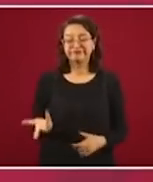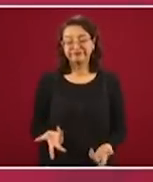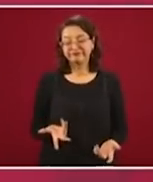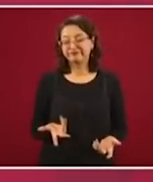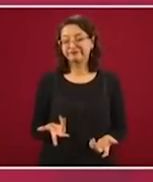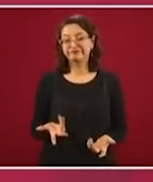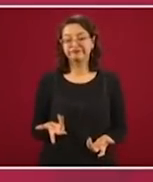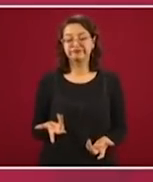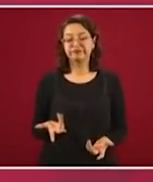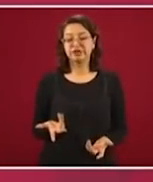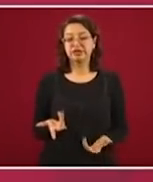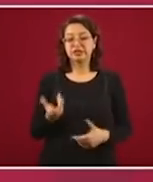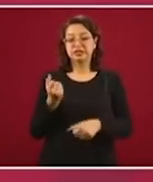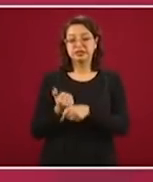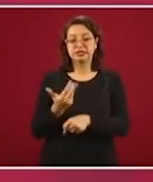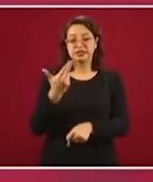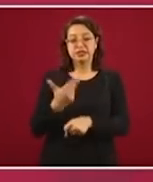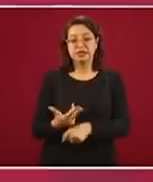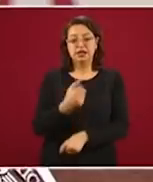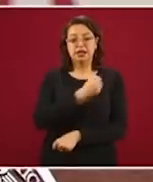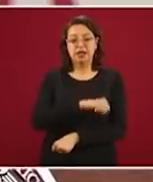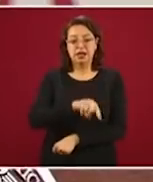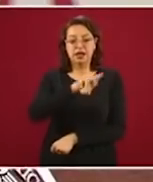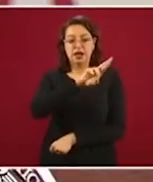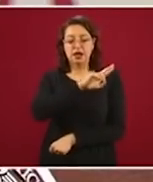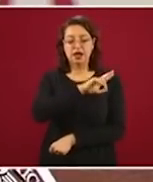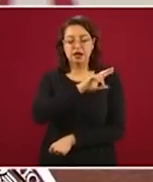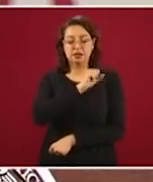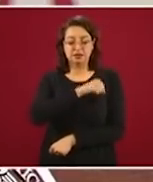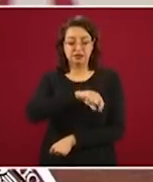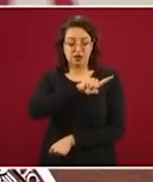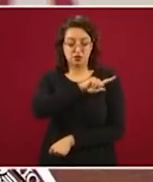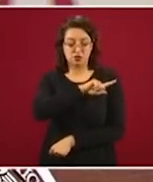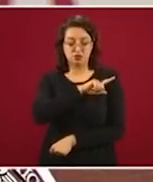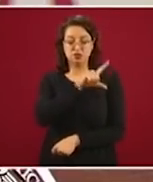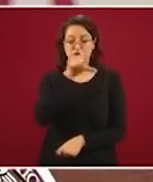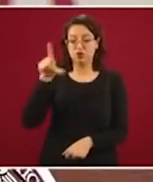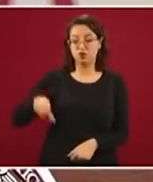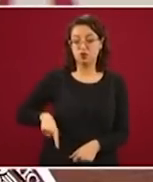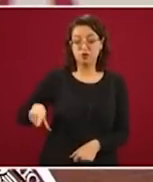la Secretaría de Salud del Gobierno Federal